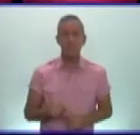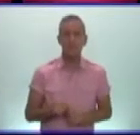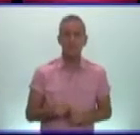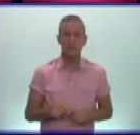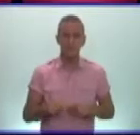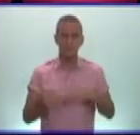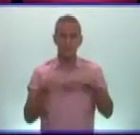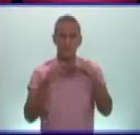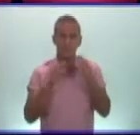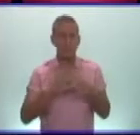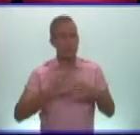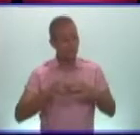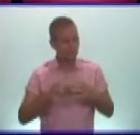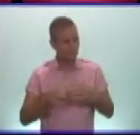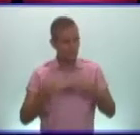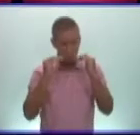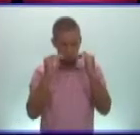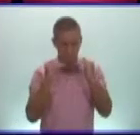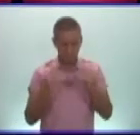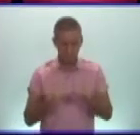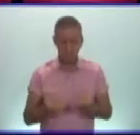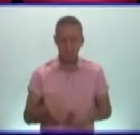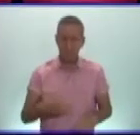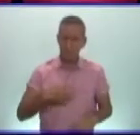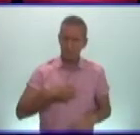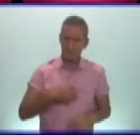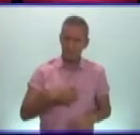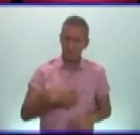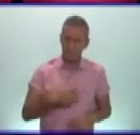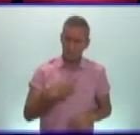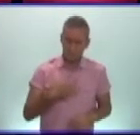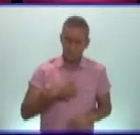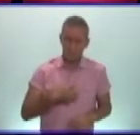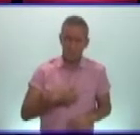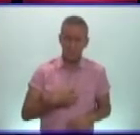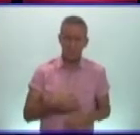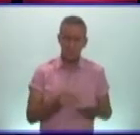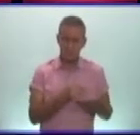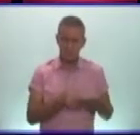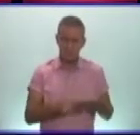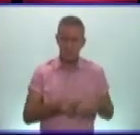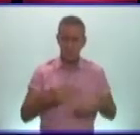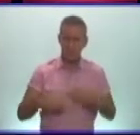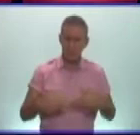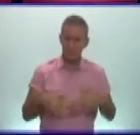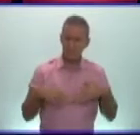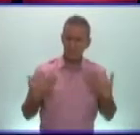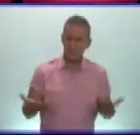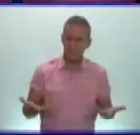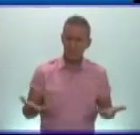esquema. Pero ya una vez que tenemos la carta, ¿qué hacemos con ella? Vamos a ver.